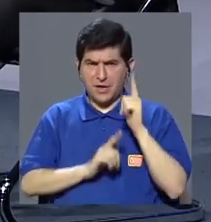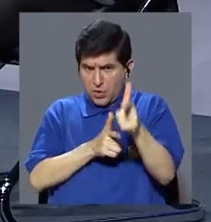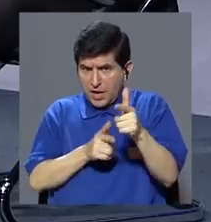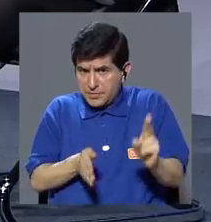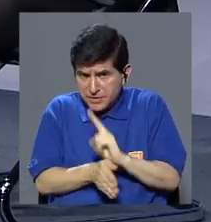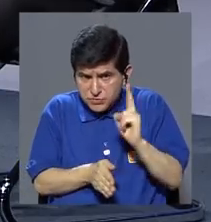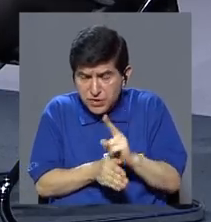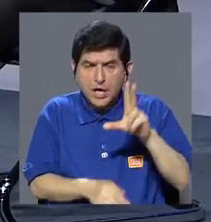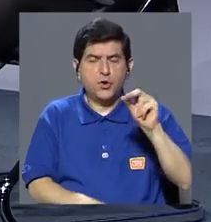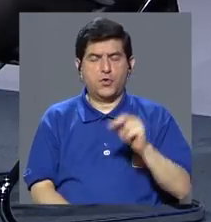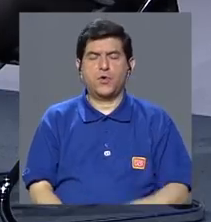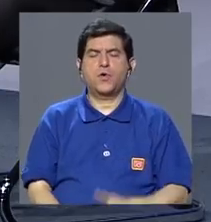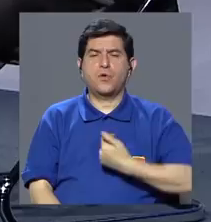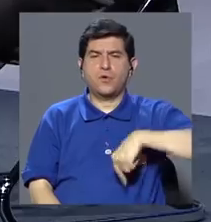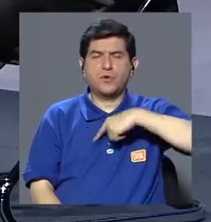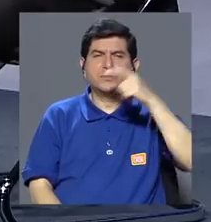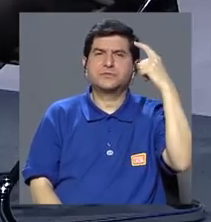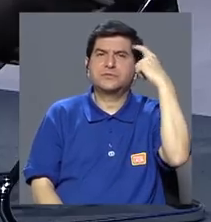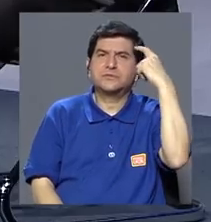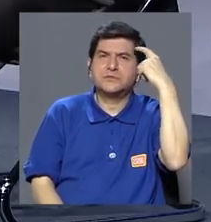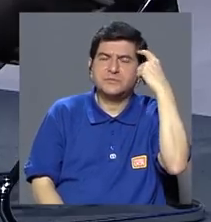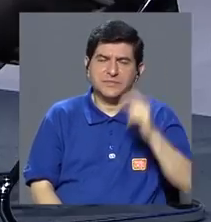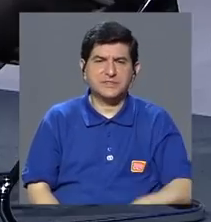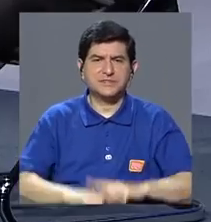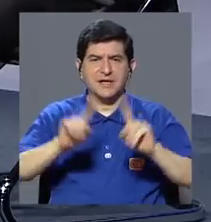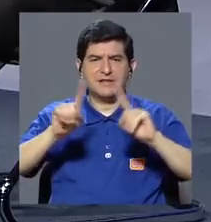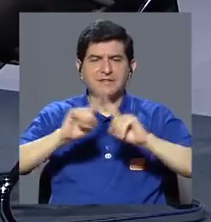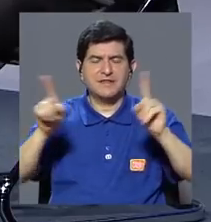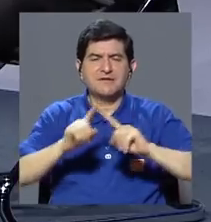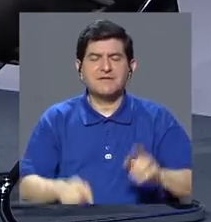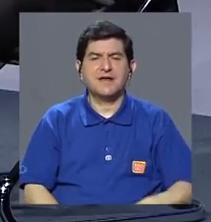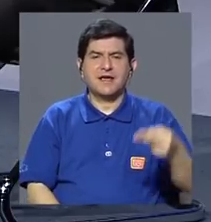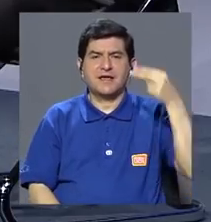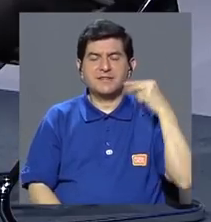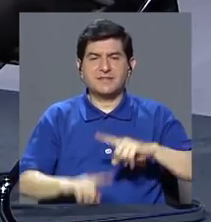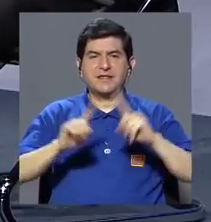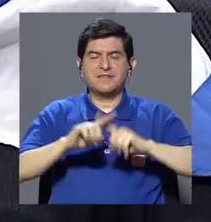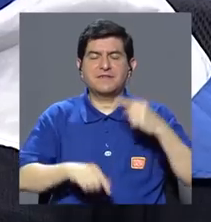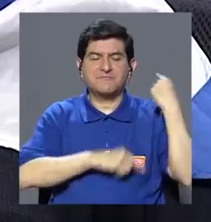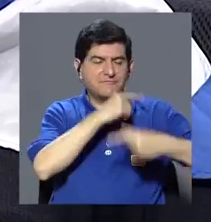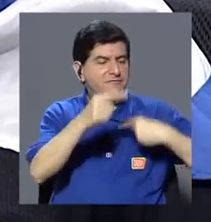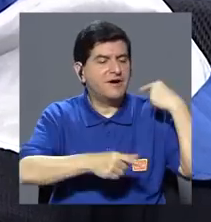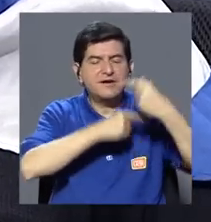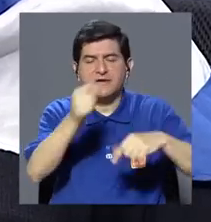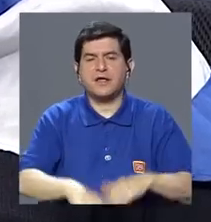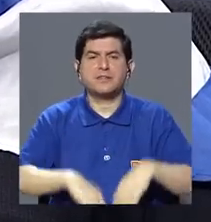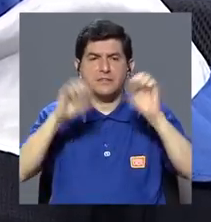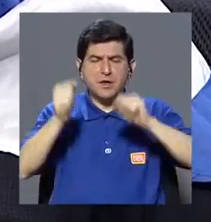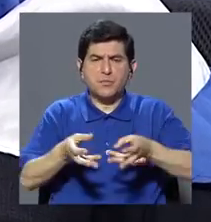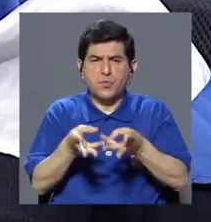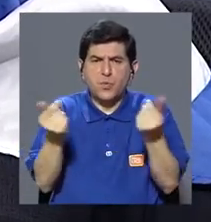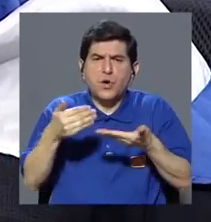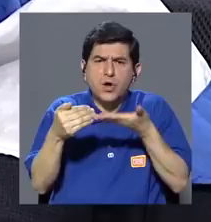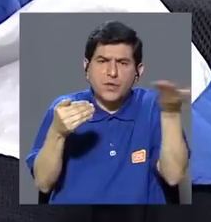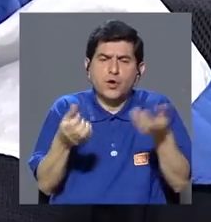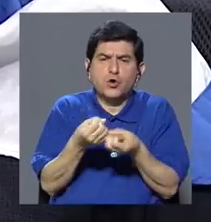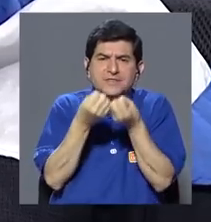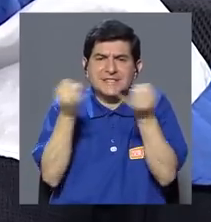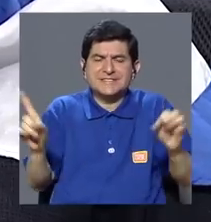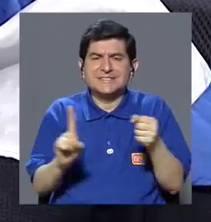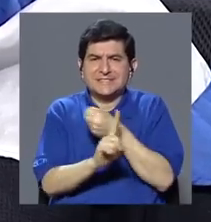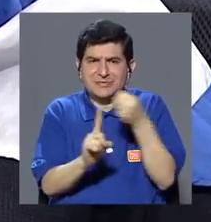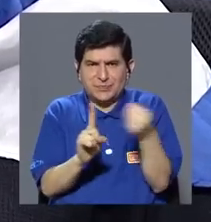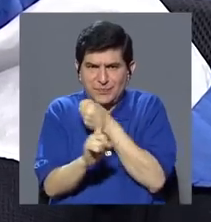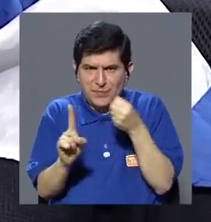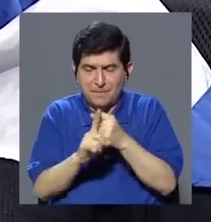pensamos que vivimos en otra en otra historia en otra etapa de otra generación que se pueden resolver las cosas sin violencia